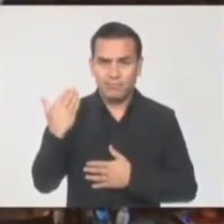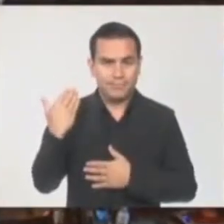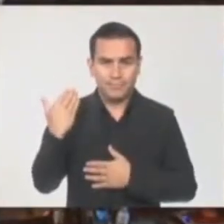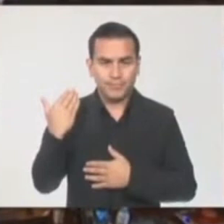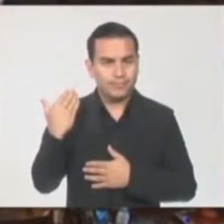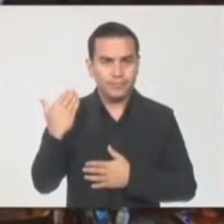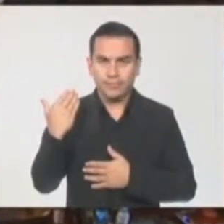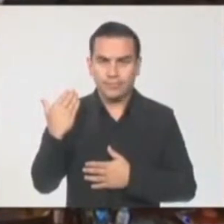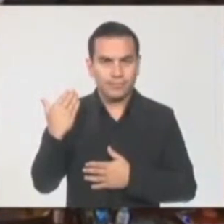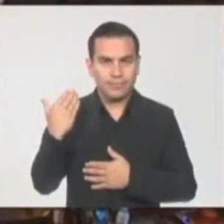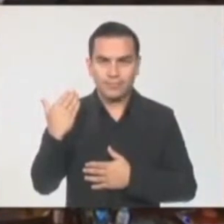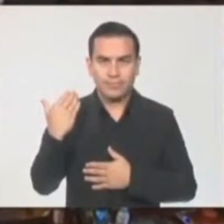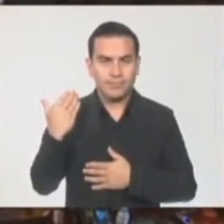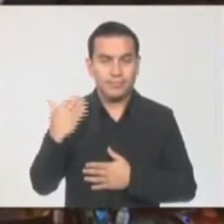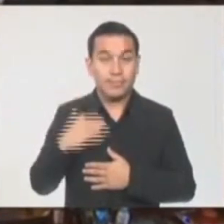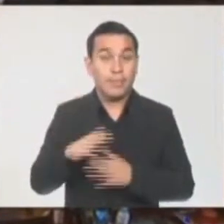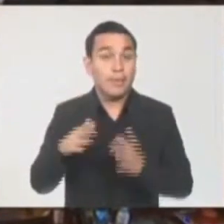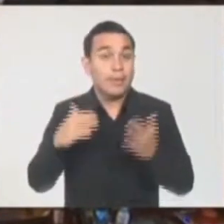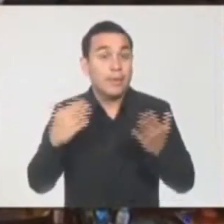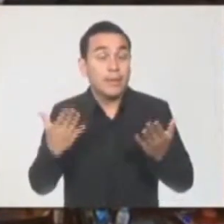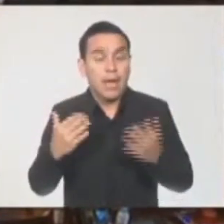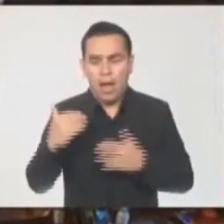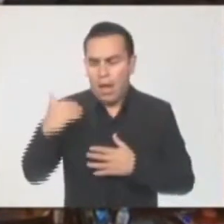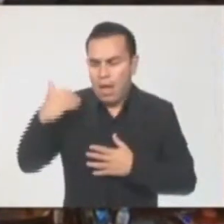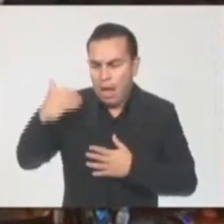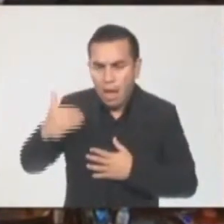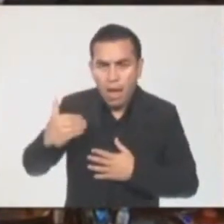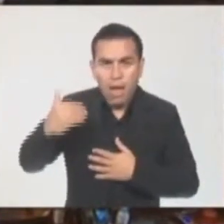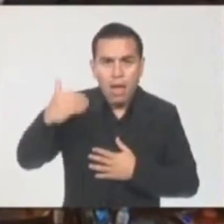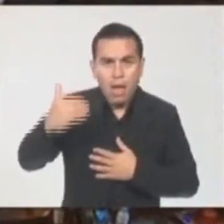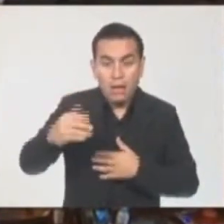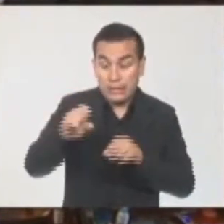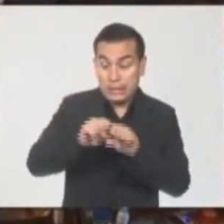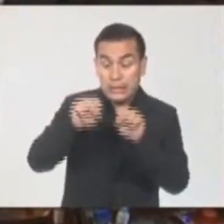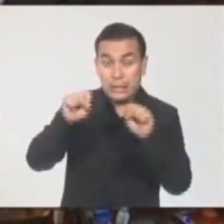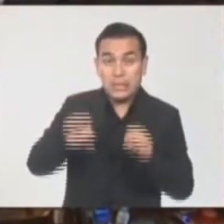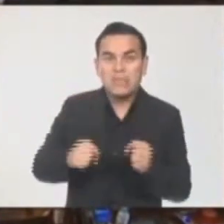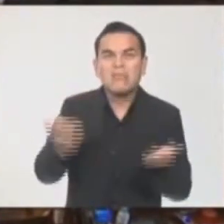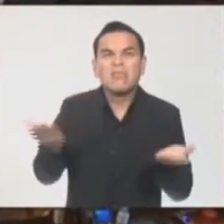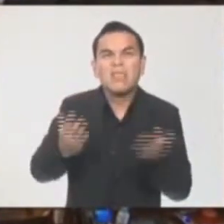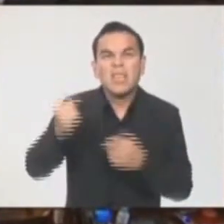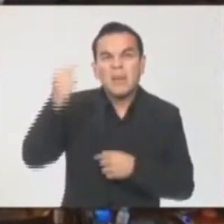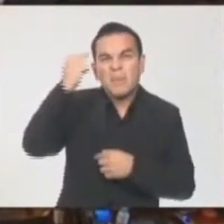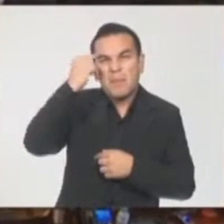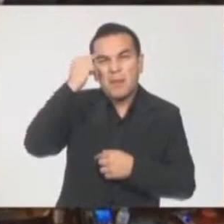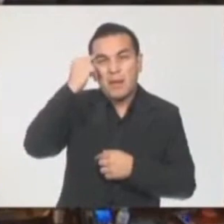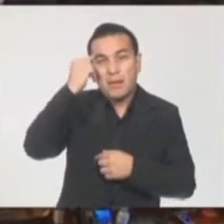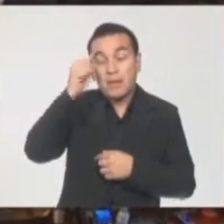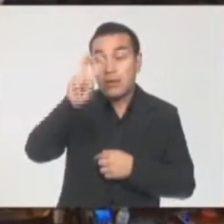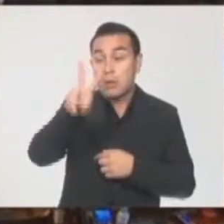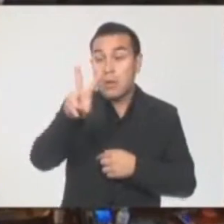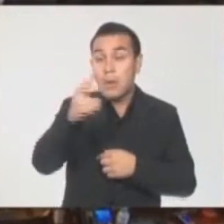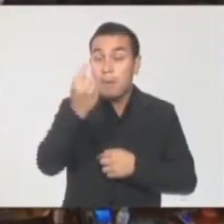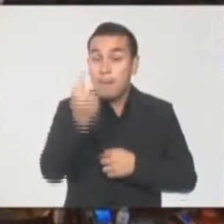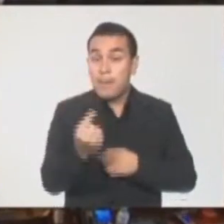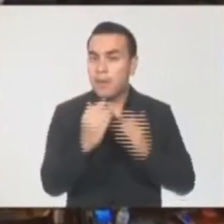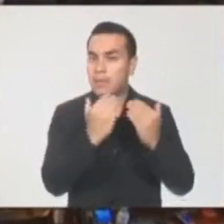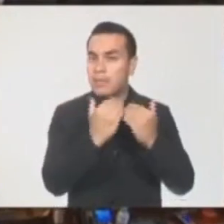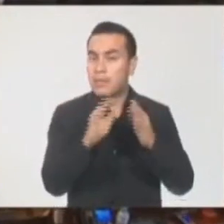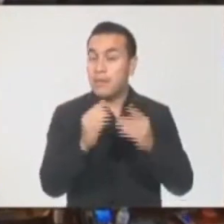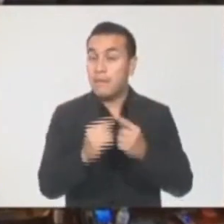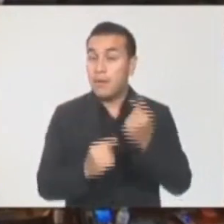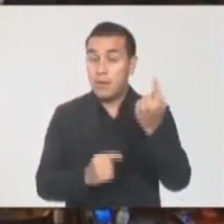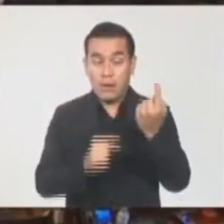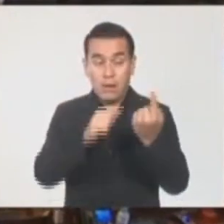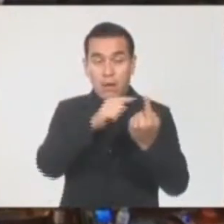Claro que no. Por tantos años, ese aparato ideológico nos hizo creer que hay 2 tipos de seres humanos. El que